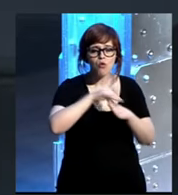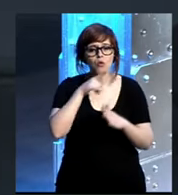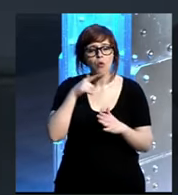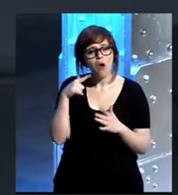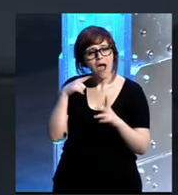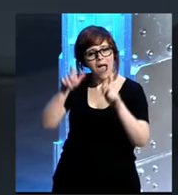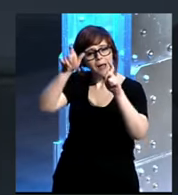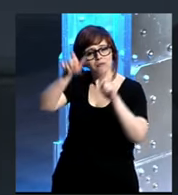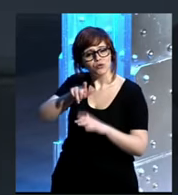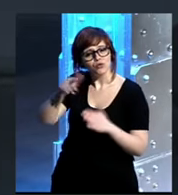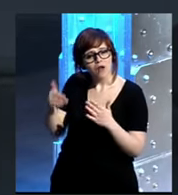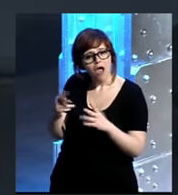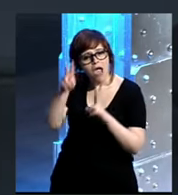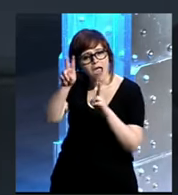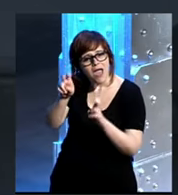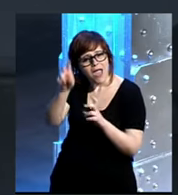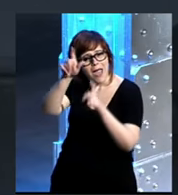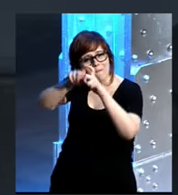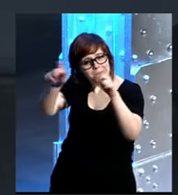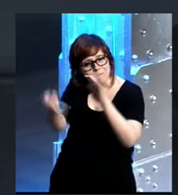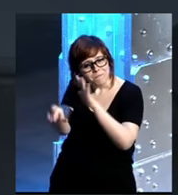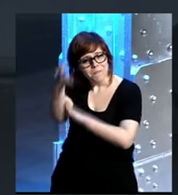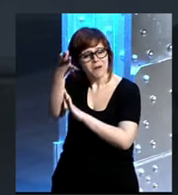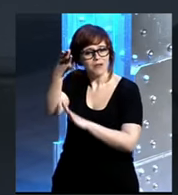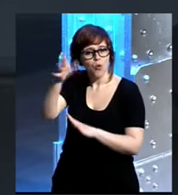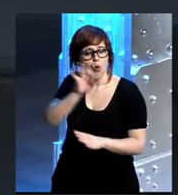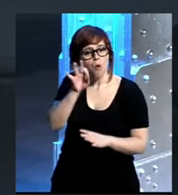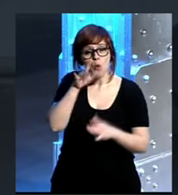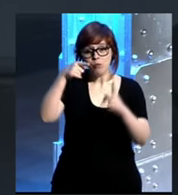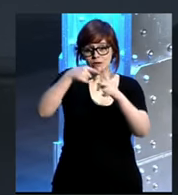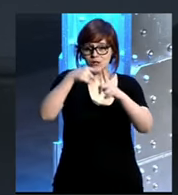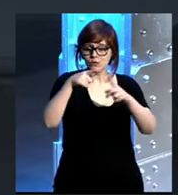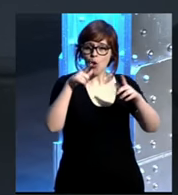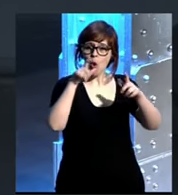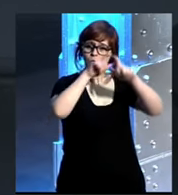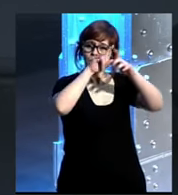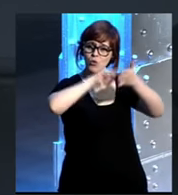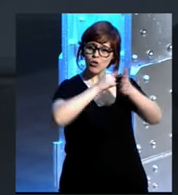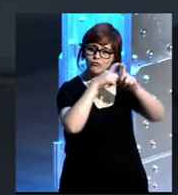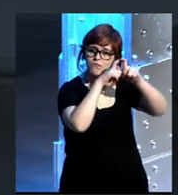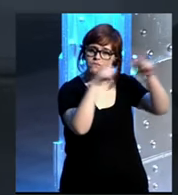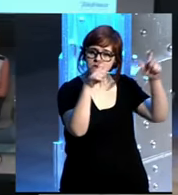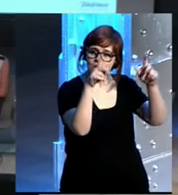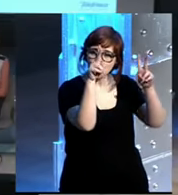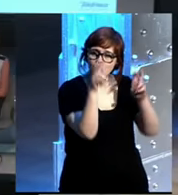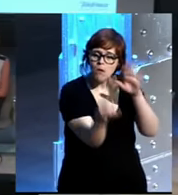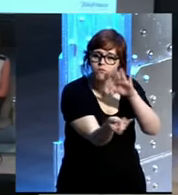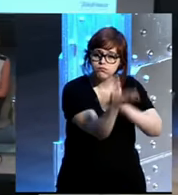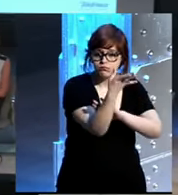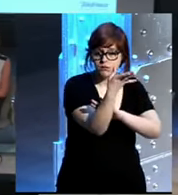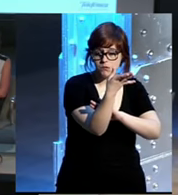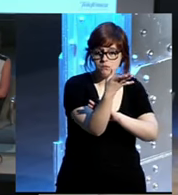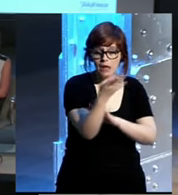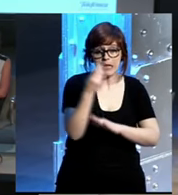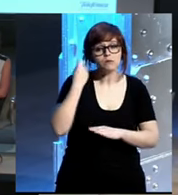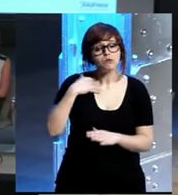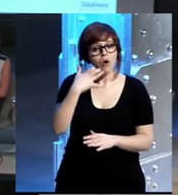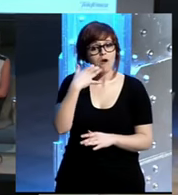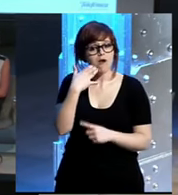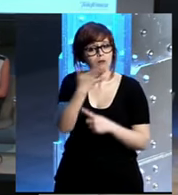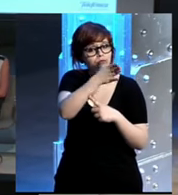un banco de ideas del que puedan surgir proyectos empresariales. Estos que os hemos puesto son solamente unos ejemplos, pero el